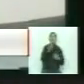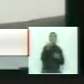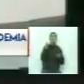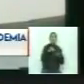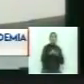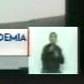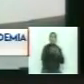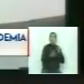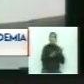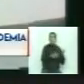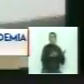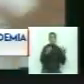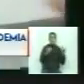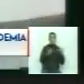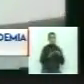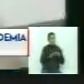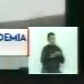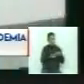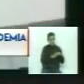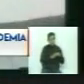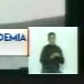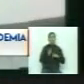¿no? Así es. Entonces, el país en